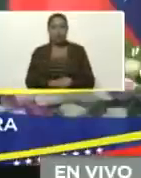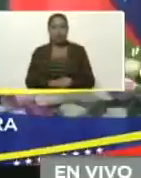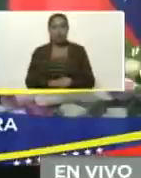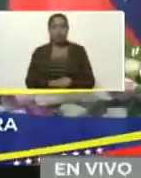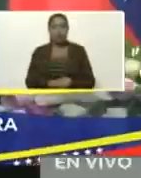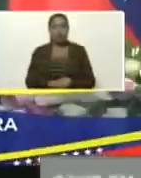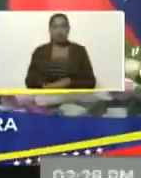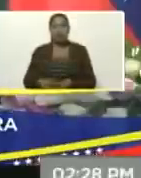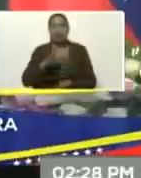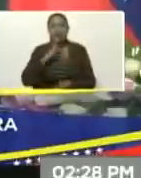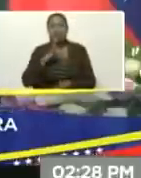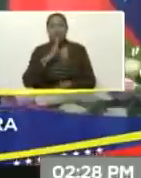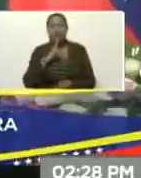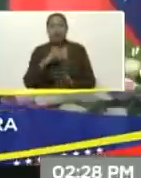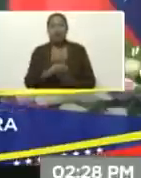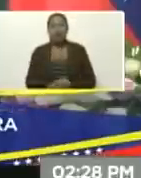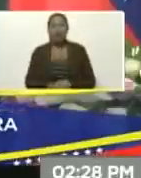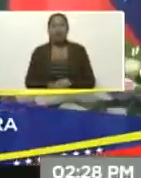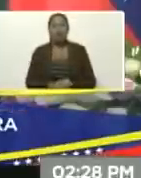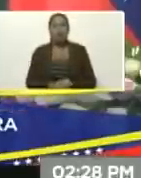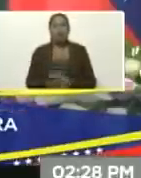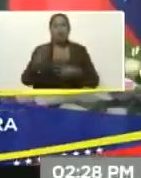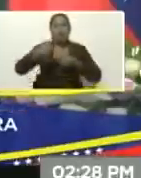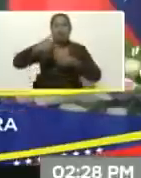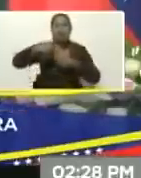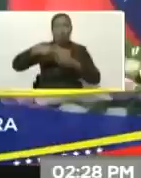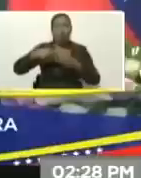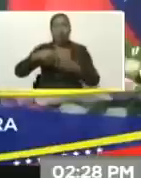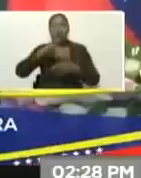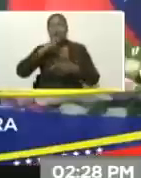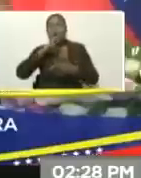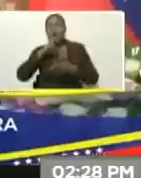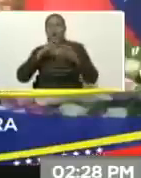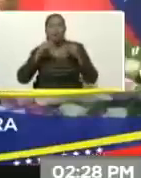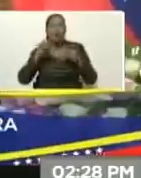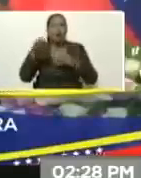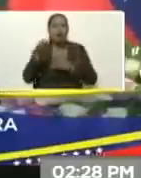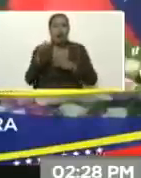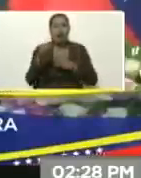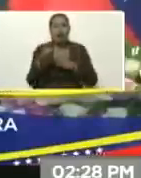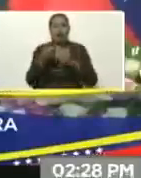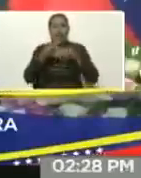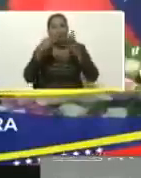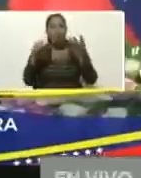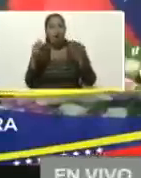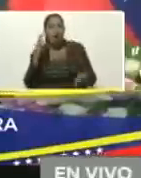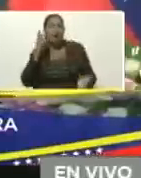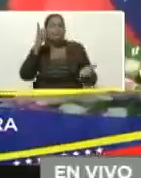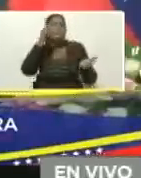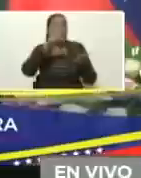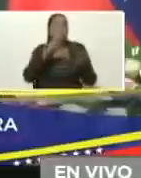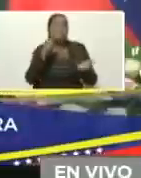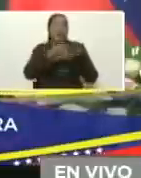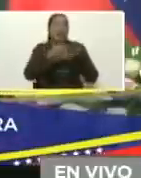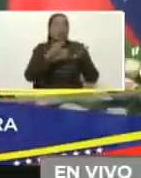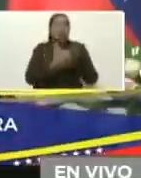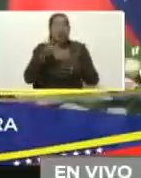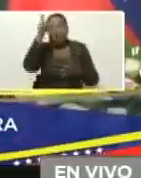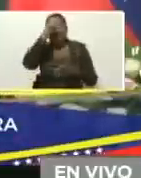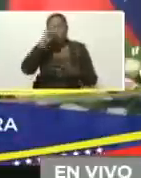banca, en petróleo, en gas, en oro, en carbón, llegue la inversión turca a Venezuela. Es el